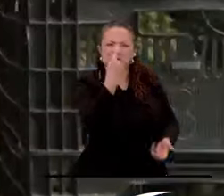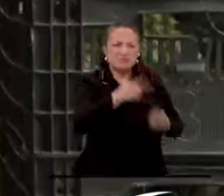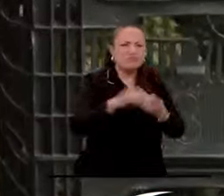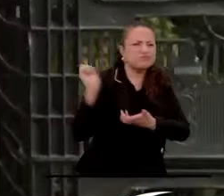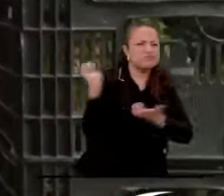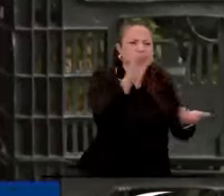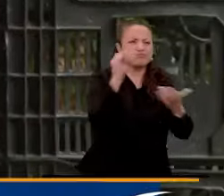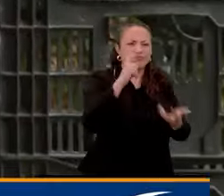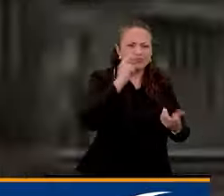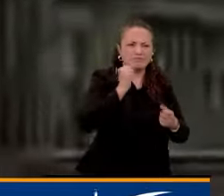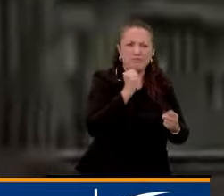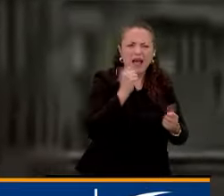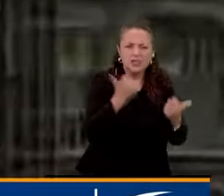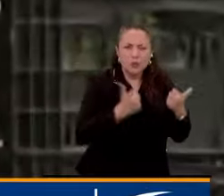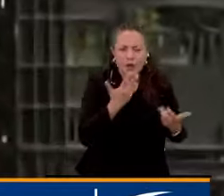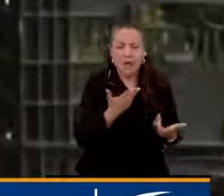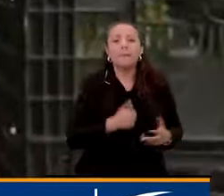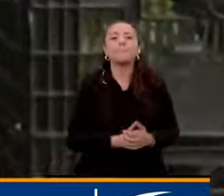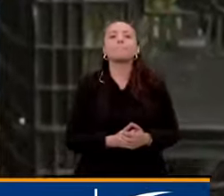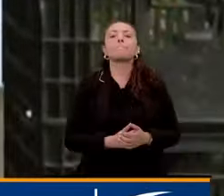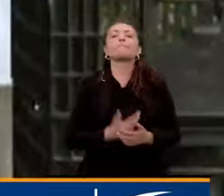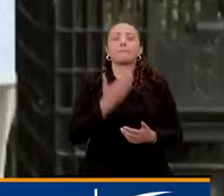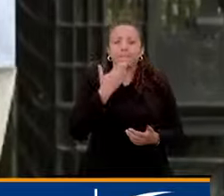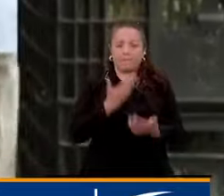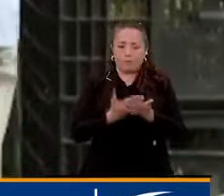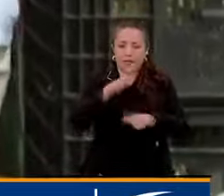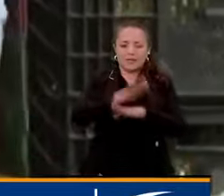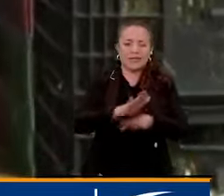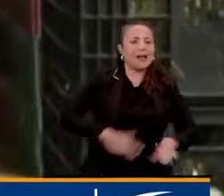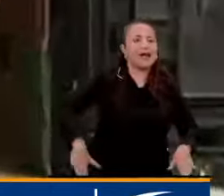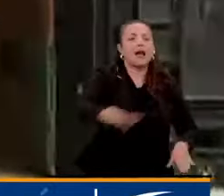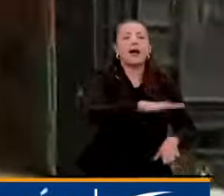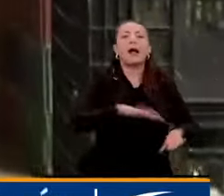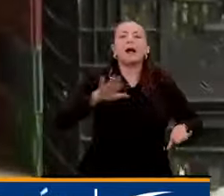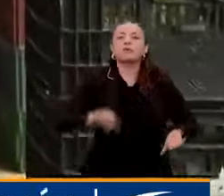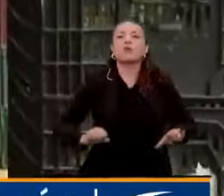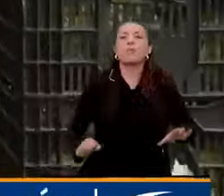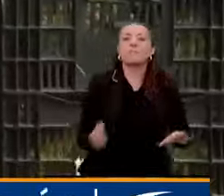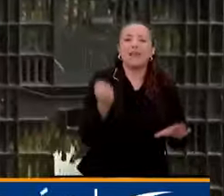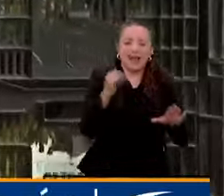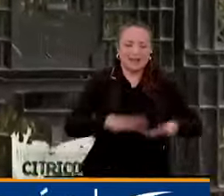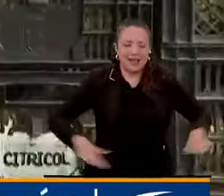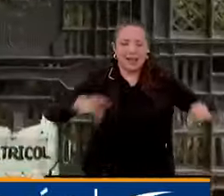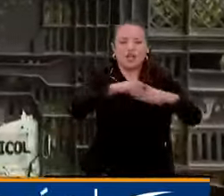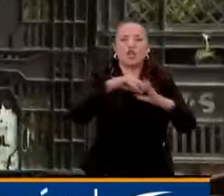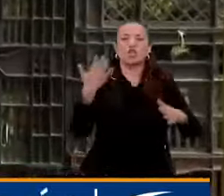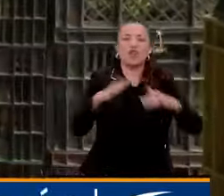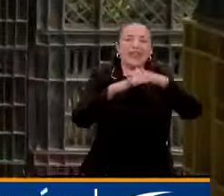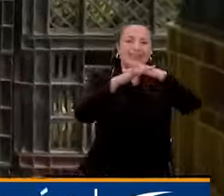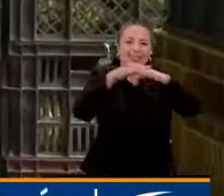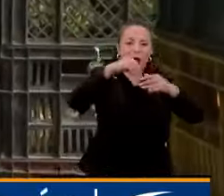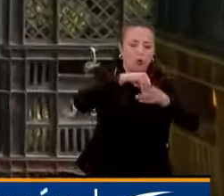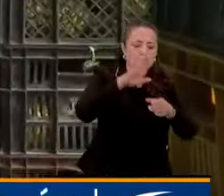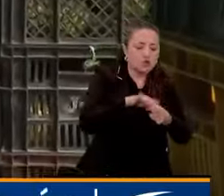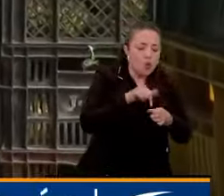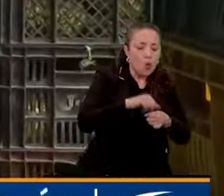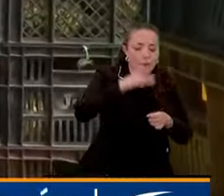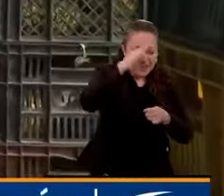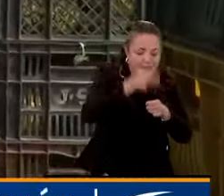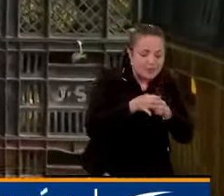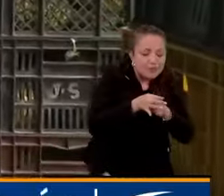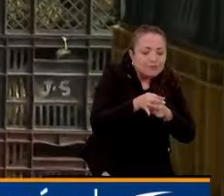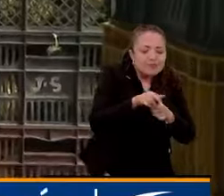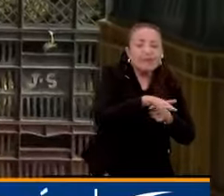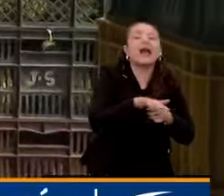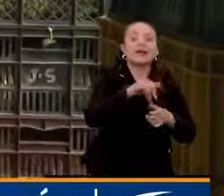exactamente Alejandro Muy buenas tardes Un saludo desde la plaza mayorista esto es el municipio de itagüí área metropolitana del Valle de aburrá este es el panorama de